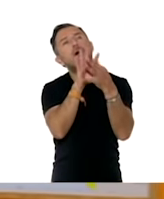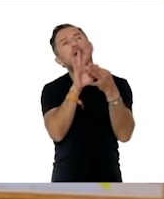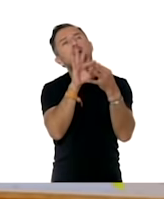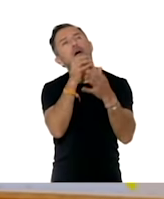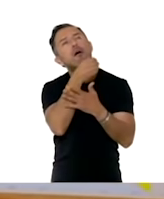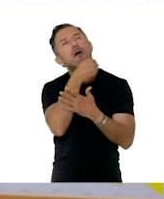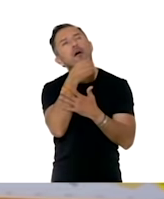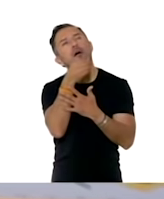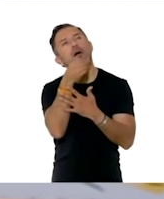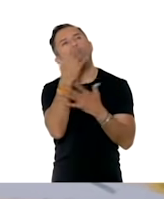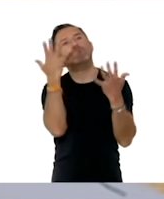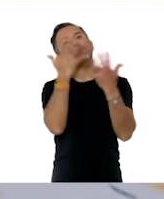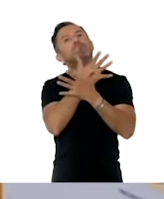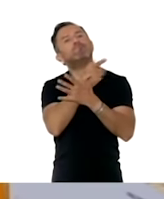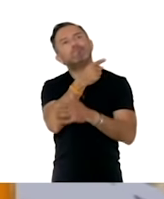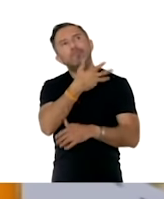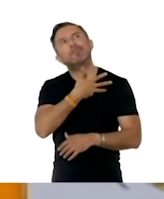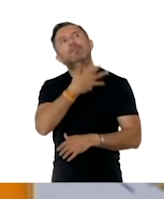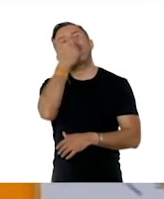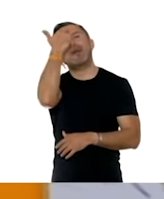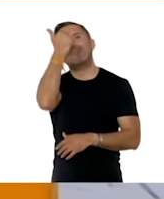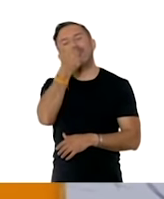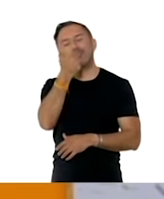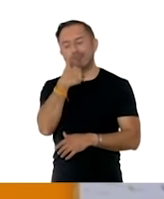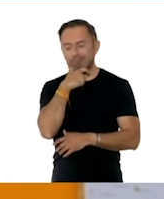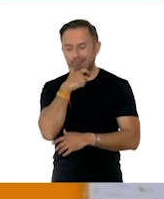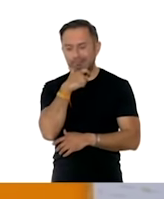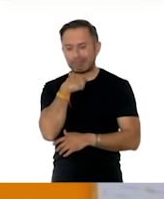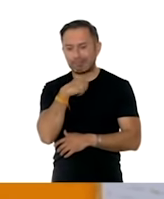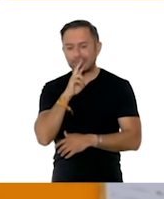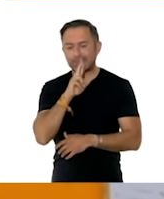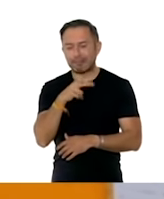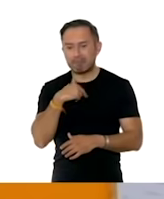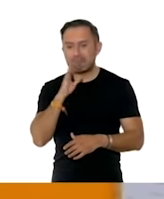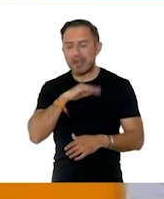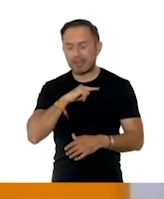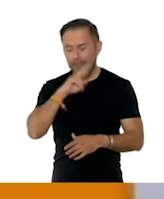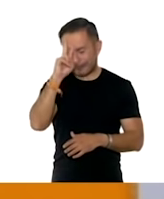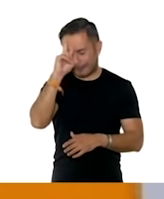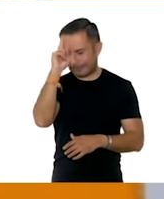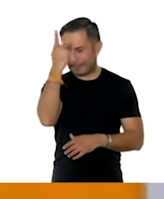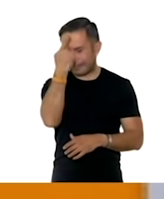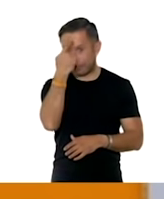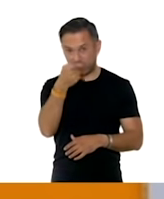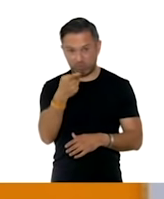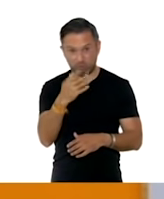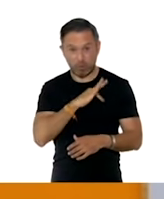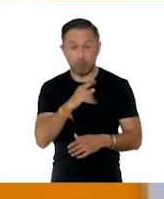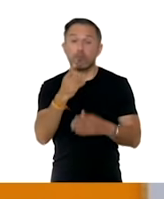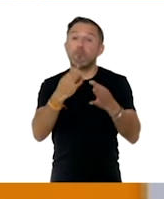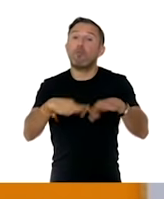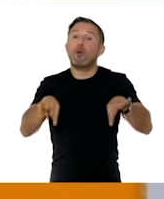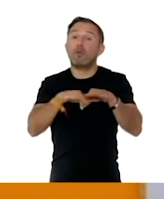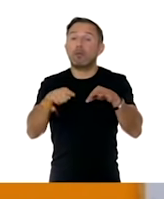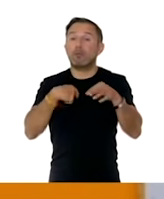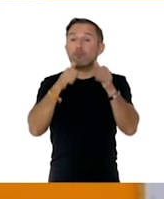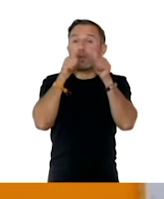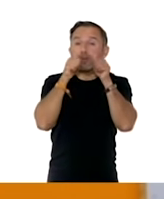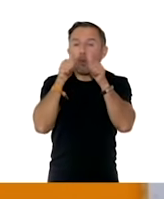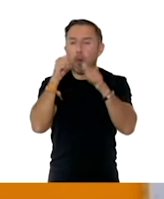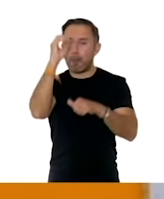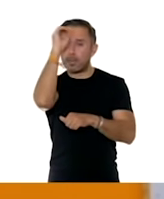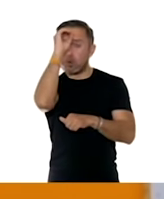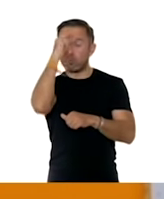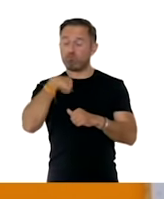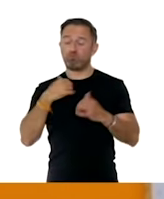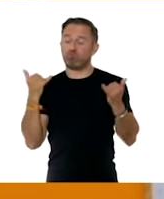resulta fácil cambiar de opinión? Hoy vamos a hablar de la importancia de escuchar y ser flexibles en cuanto a nuestras opiniones. ¿Les